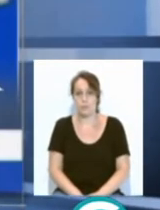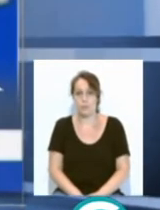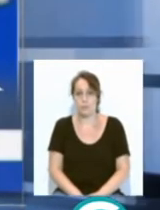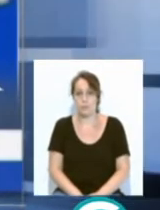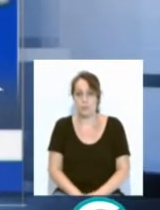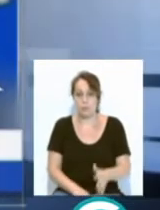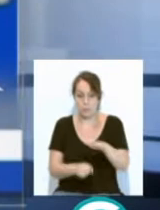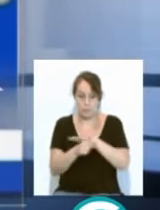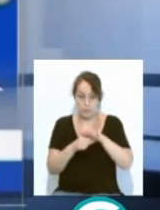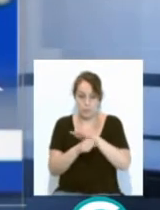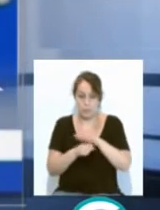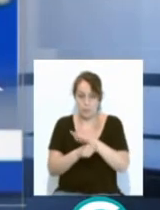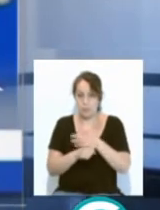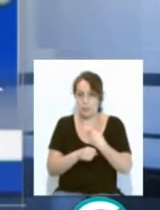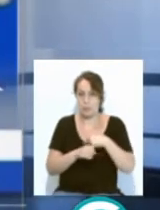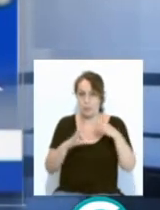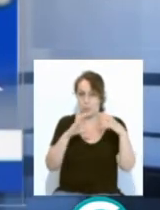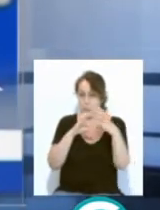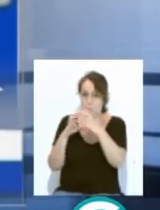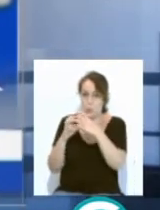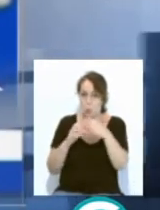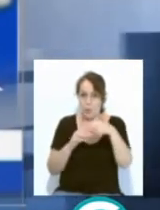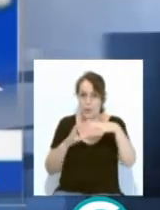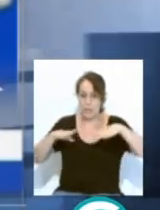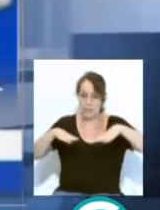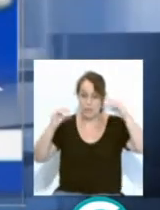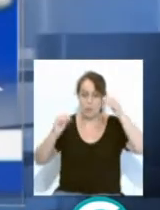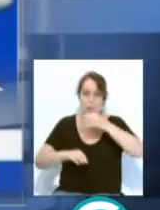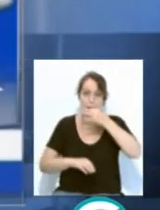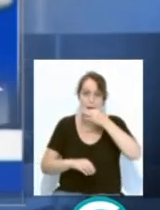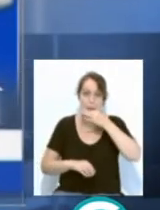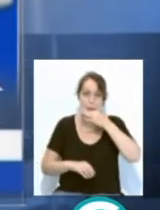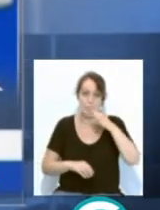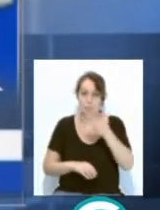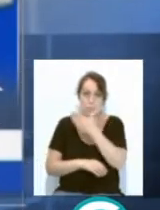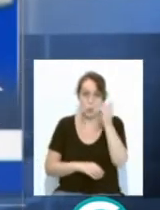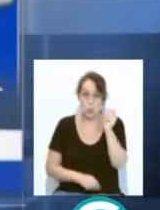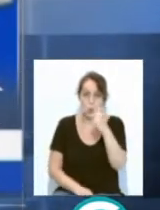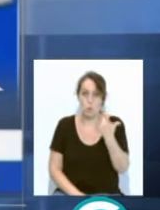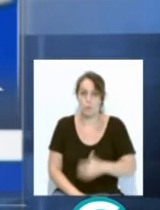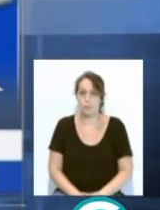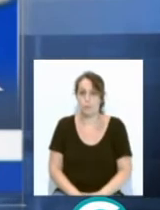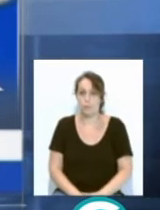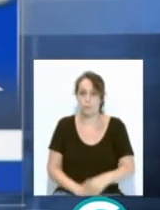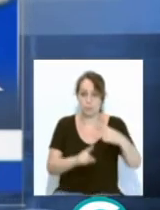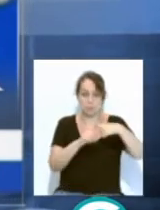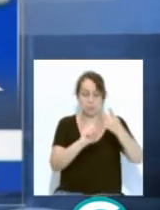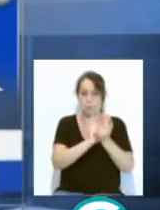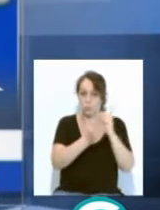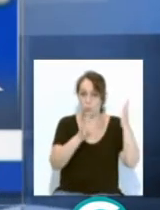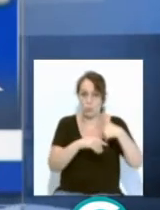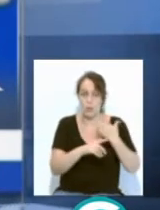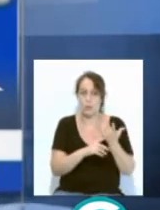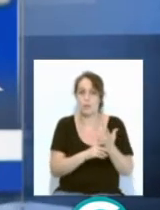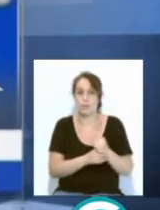Para la provincia se esperan intervalos nubosos en la sierra por la tarde y despejado en el resto. Las temperaturas sin cambios, que